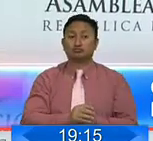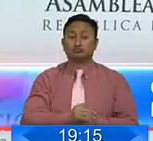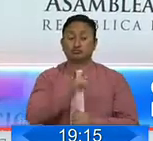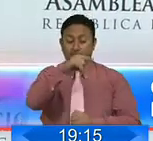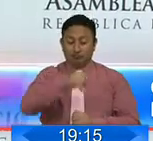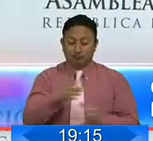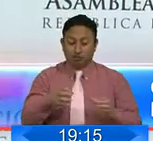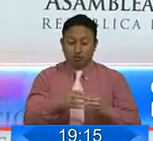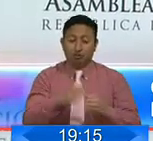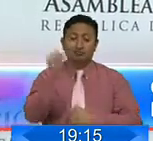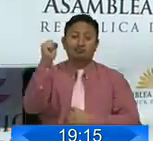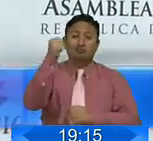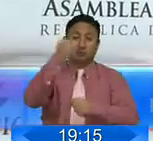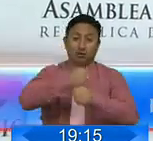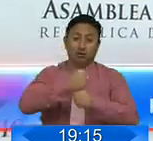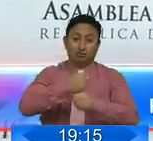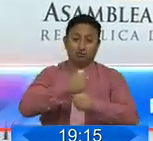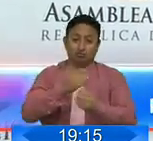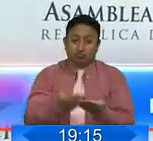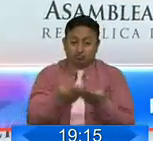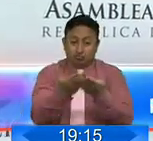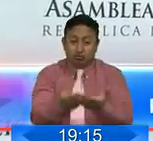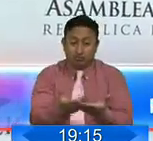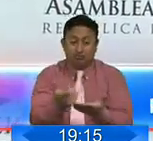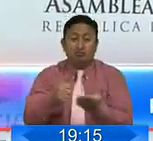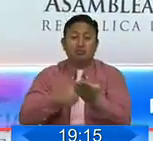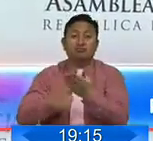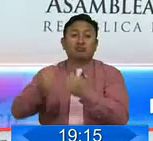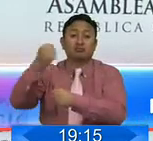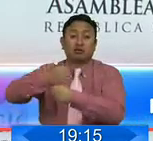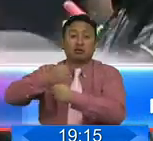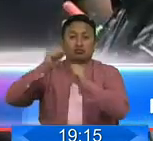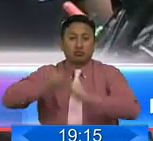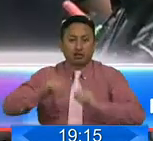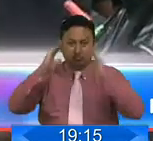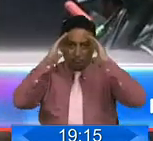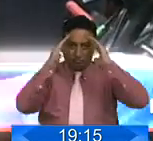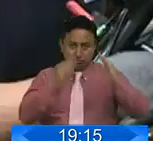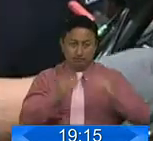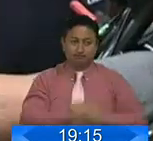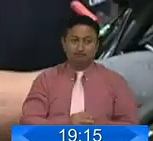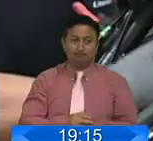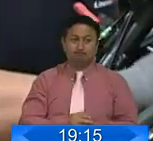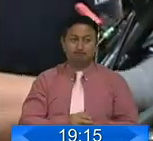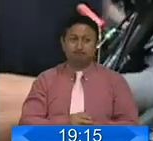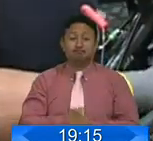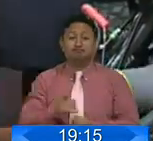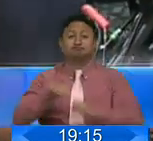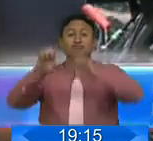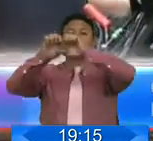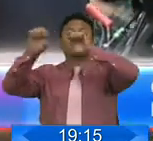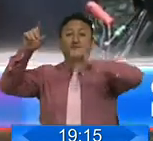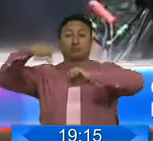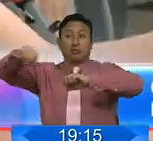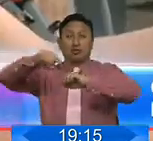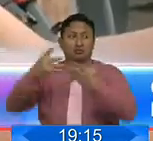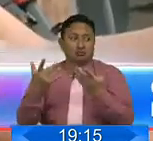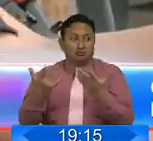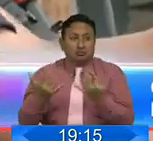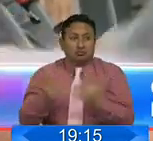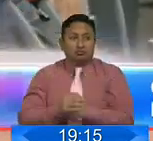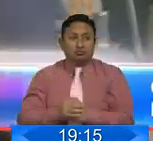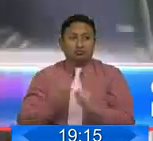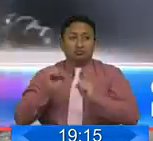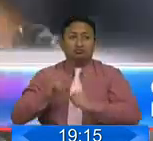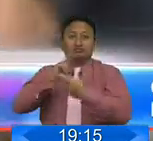de los Derechos de los Trabajadores y por supuesto también al Ministerio de Trabajo para que se tomen en cuenta. Mientras que desde el sector empresarial hay expectativa, sobre todo